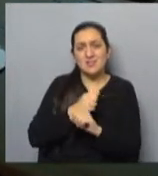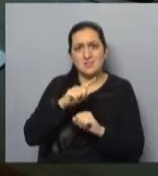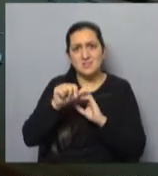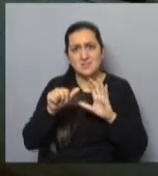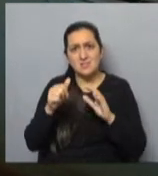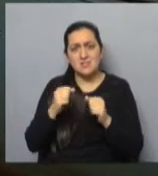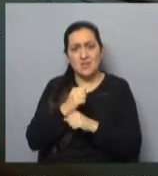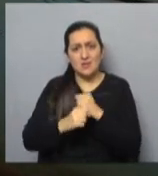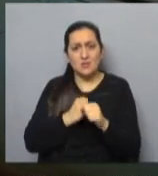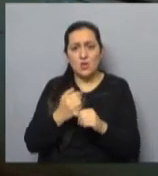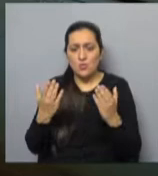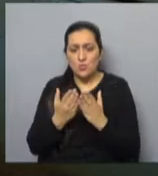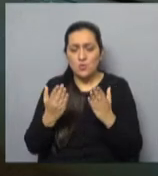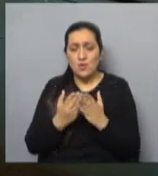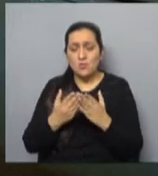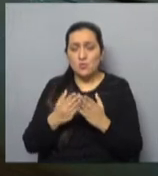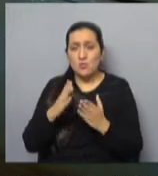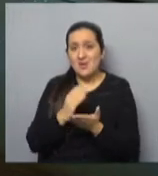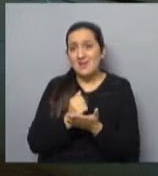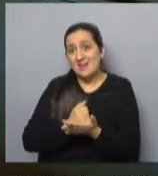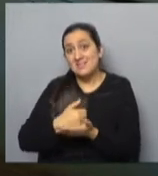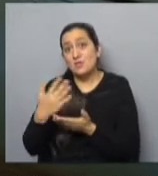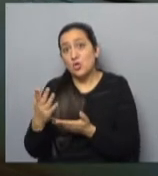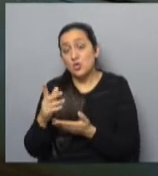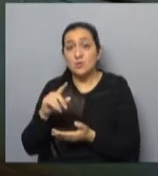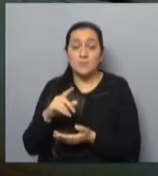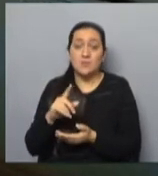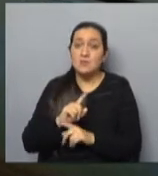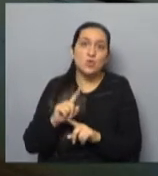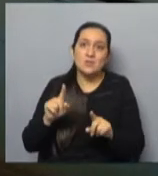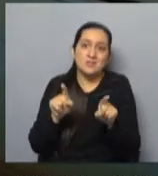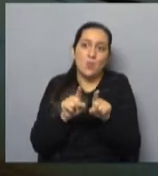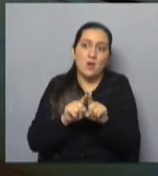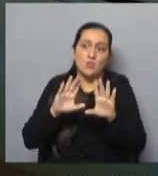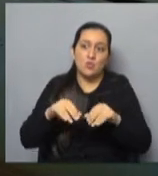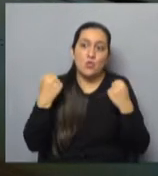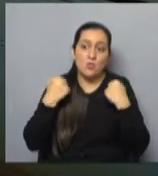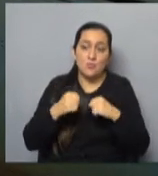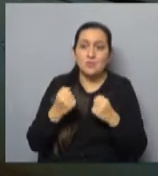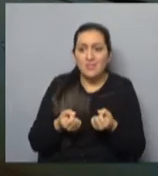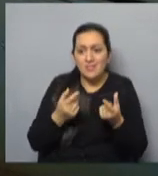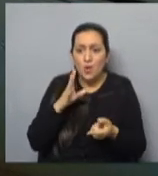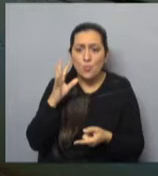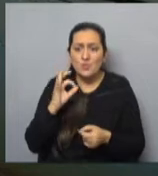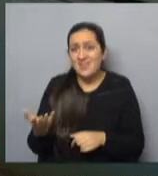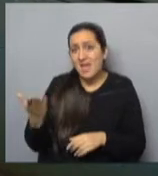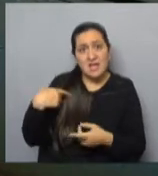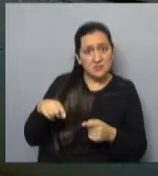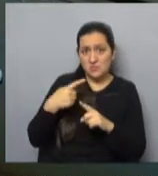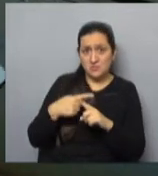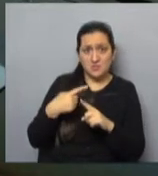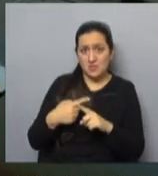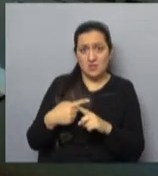el exterior gracias al básquet y eso digo no pasan todos los deportes femeninos y empiezan a ver oportunidades que antes no